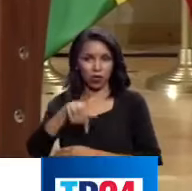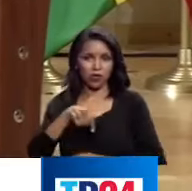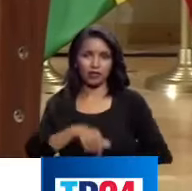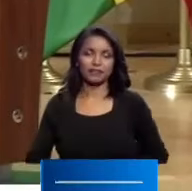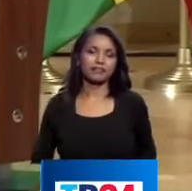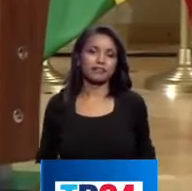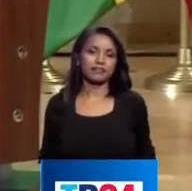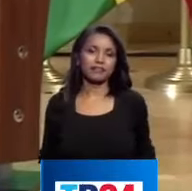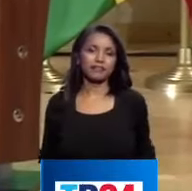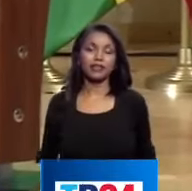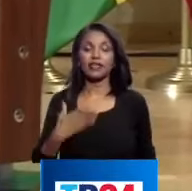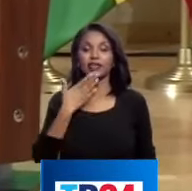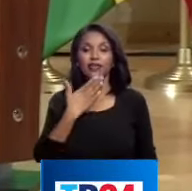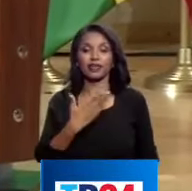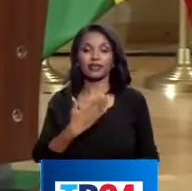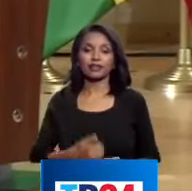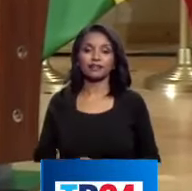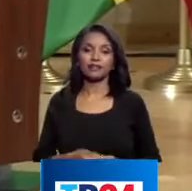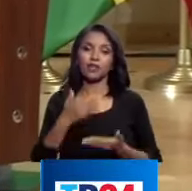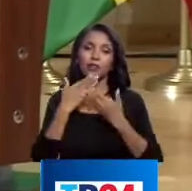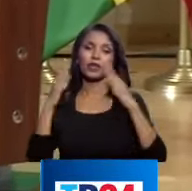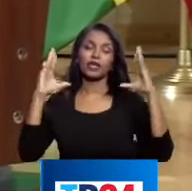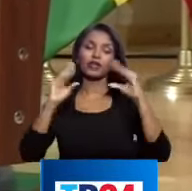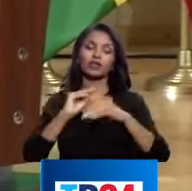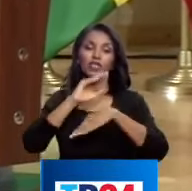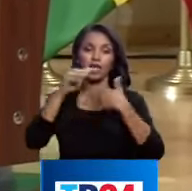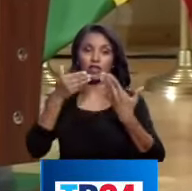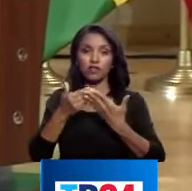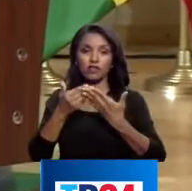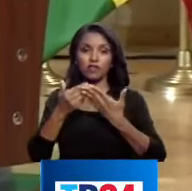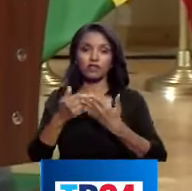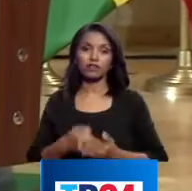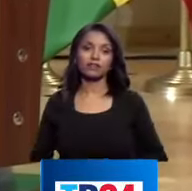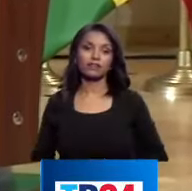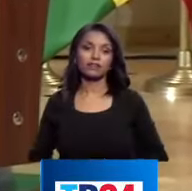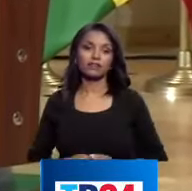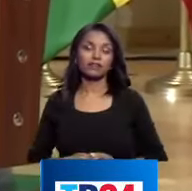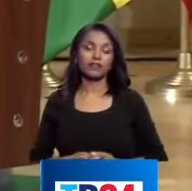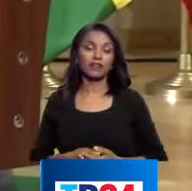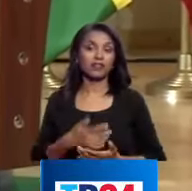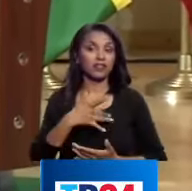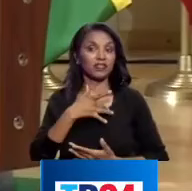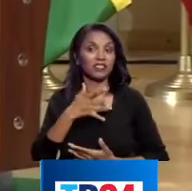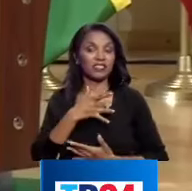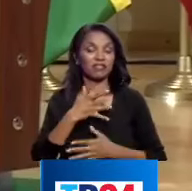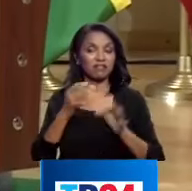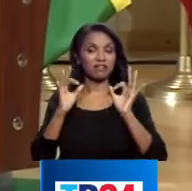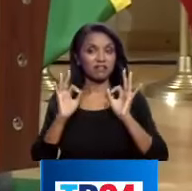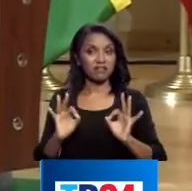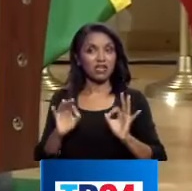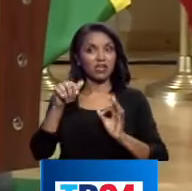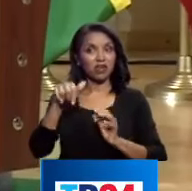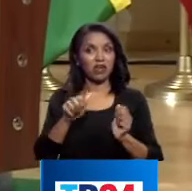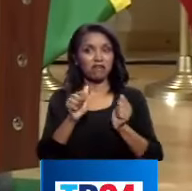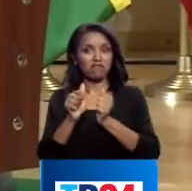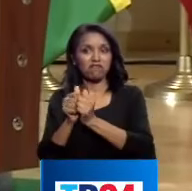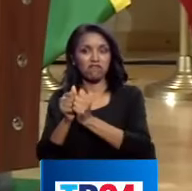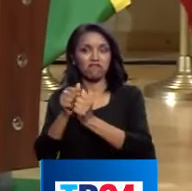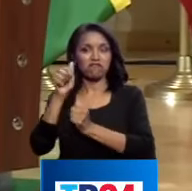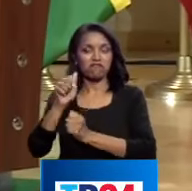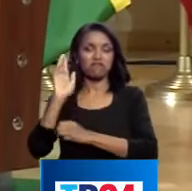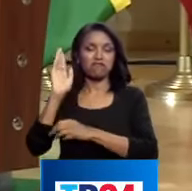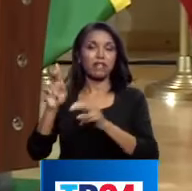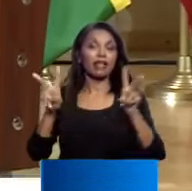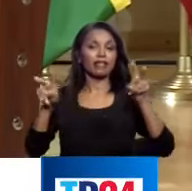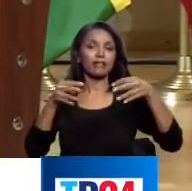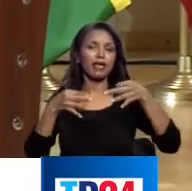debate. Gracias, Camila, y muy buenas noches. Es un privilegio para nosotros acompañarles en este debate presidencial sobre el